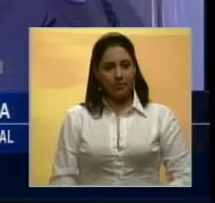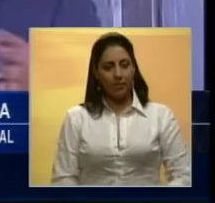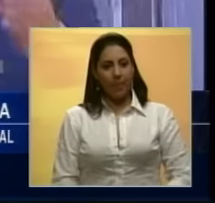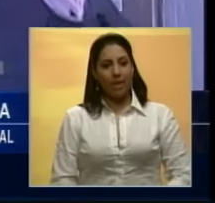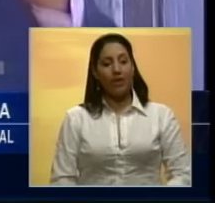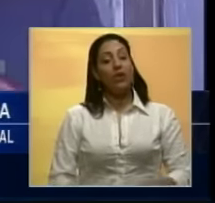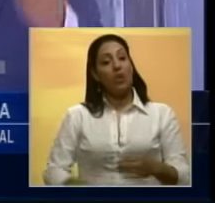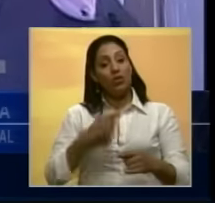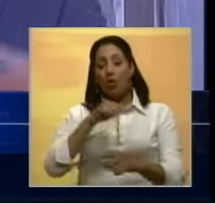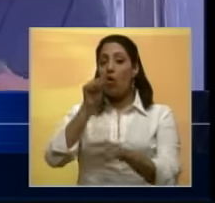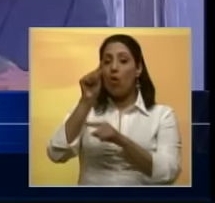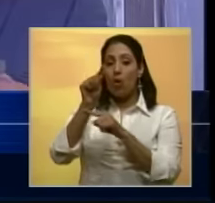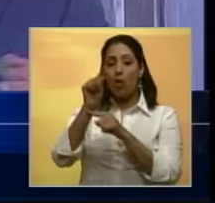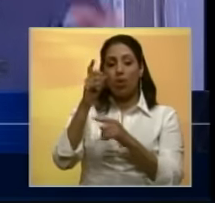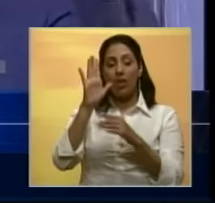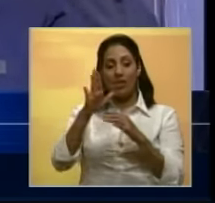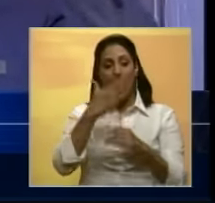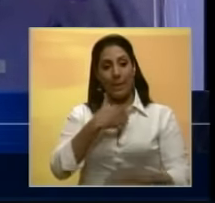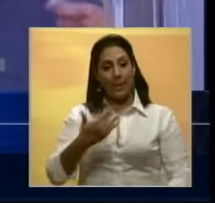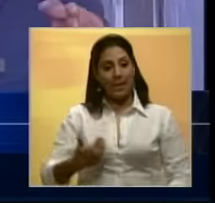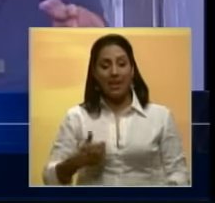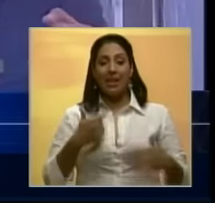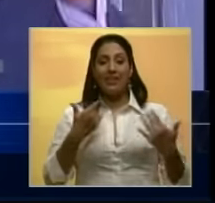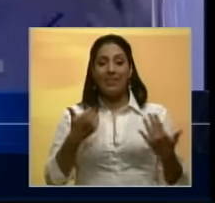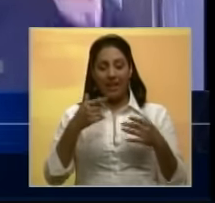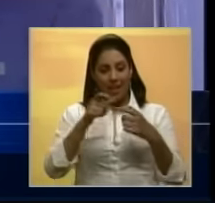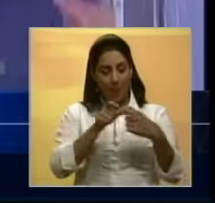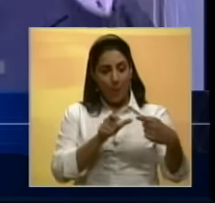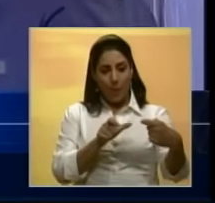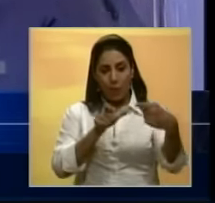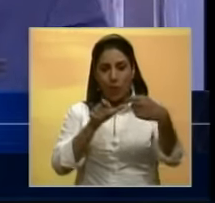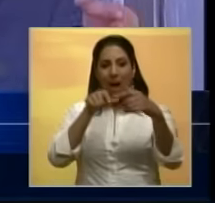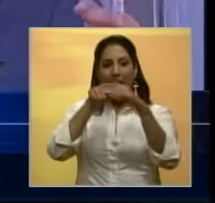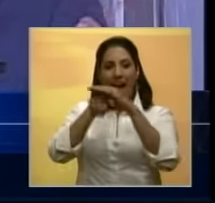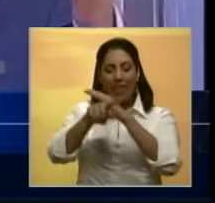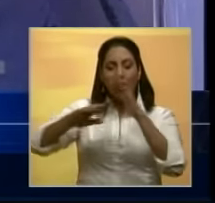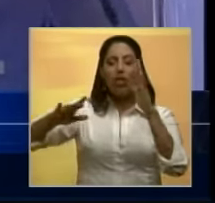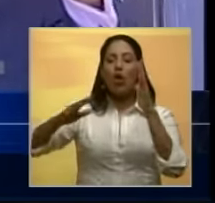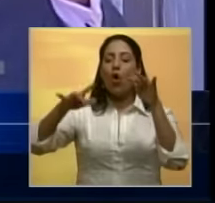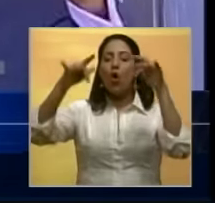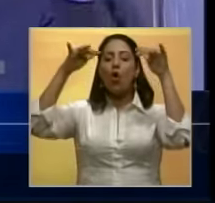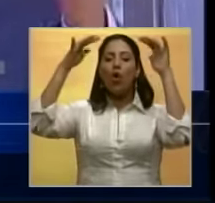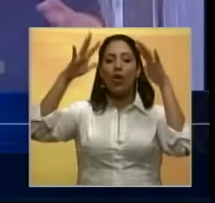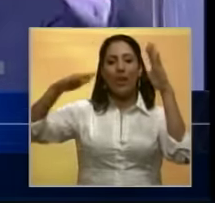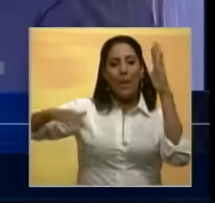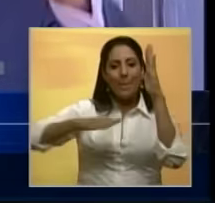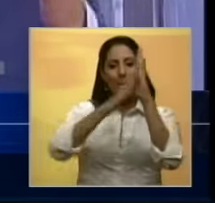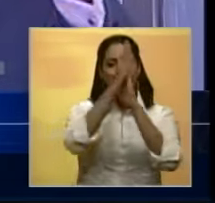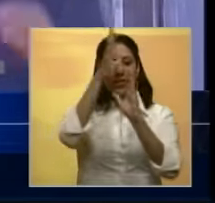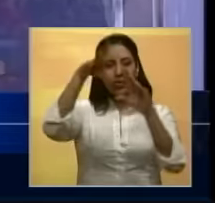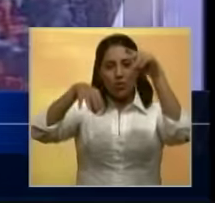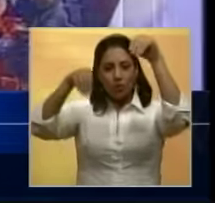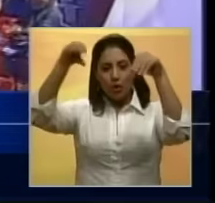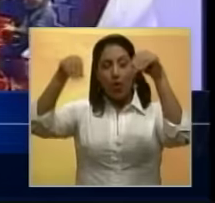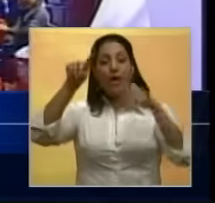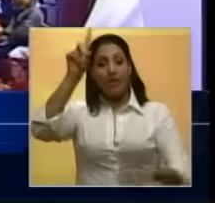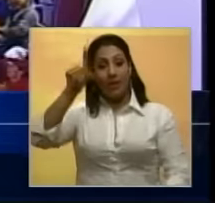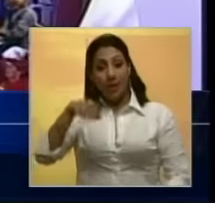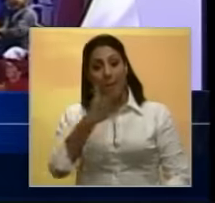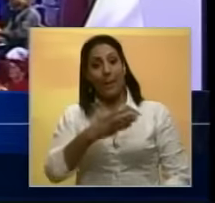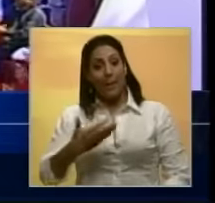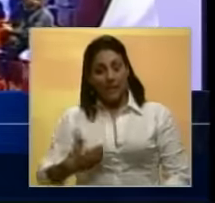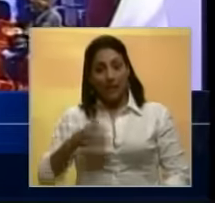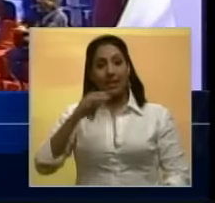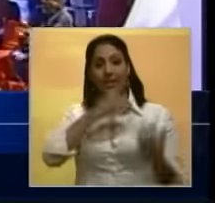Por una orden y decreto presidencial, que sus restos entraran a la gloria del Panteón Nacional, y ese presidente